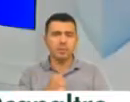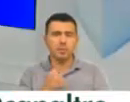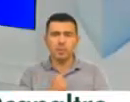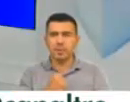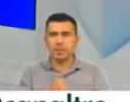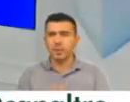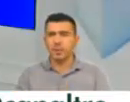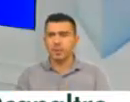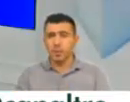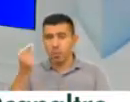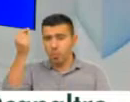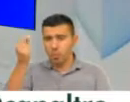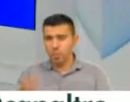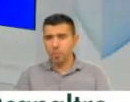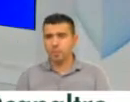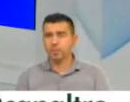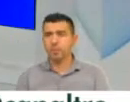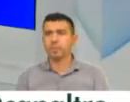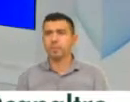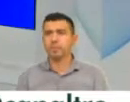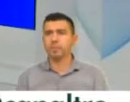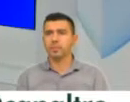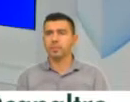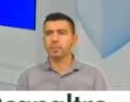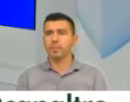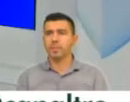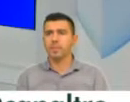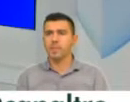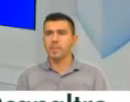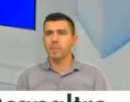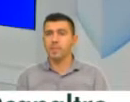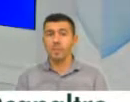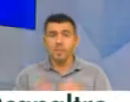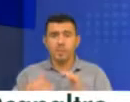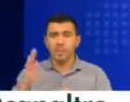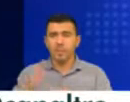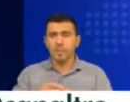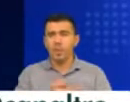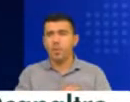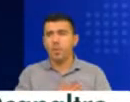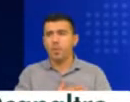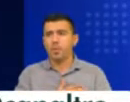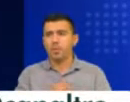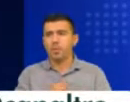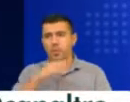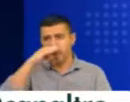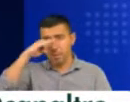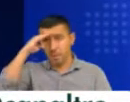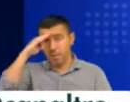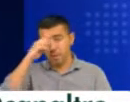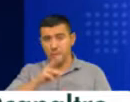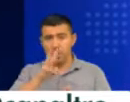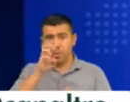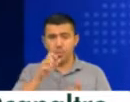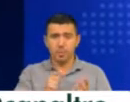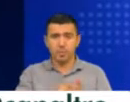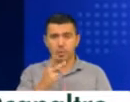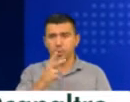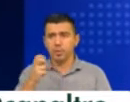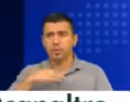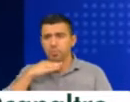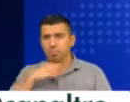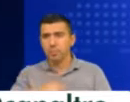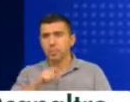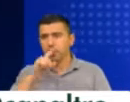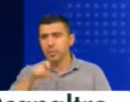las cifras, cómo están distribuidas en todo el país. La ciudad con mayor número de oportunidades es Medellín con 8,200, le sigue Bucaramanga